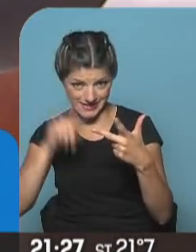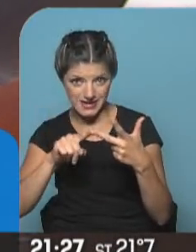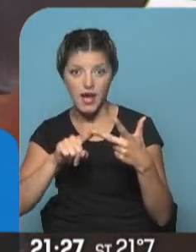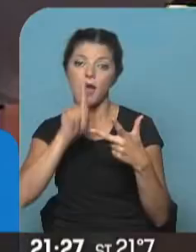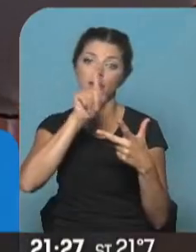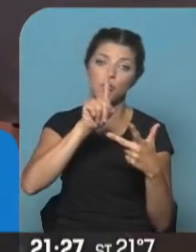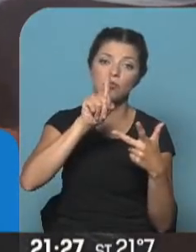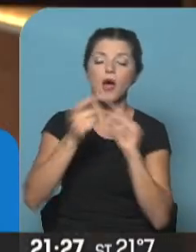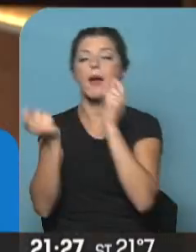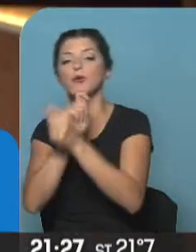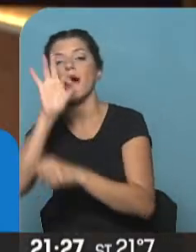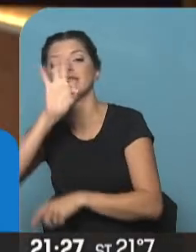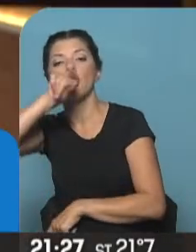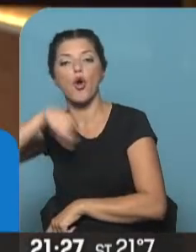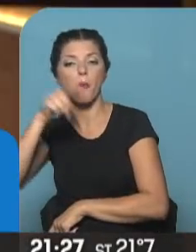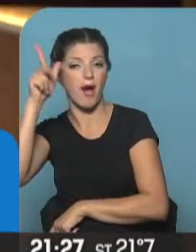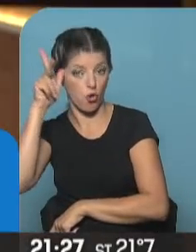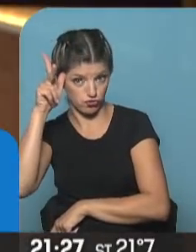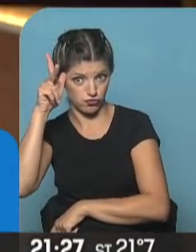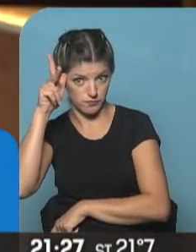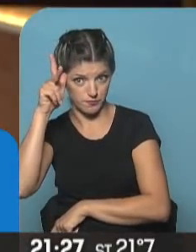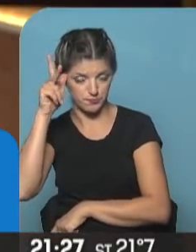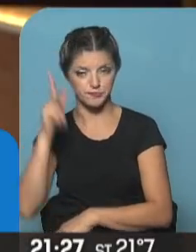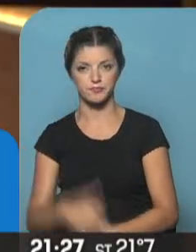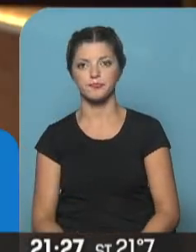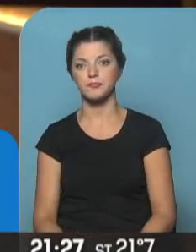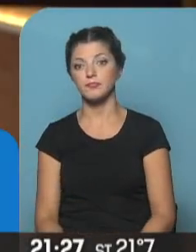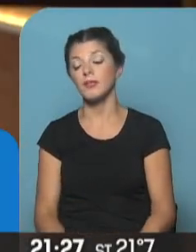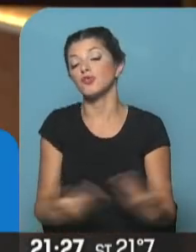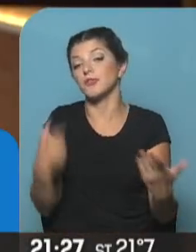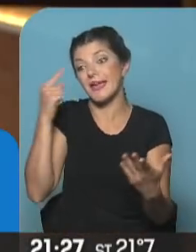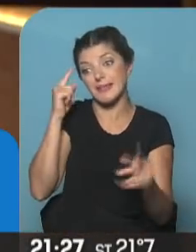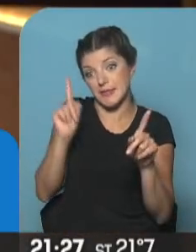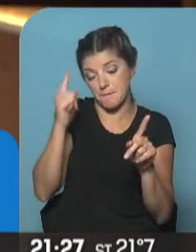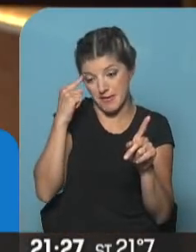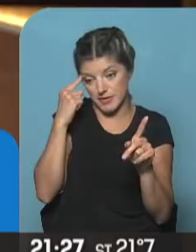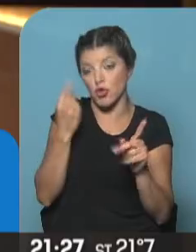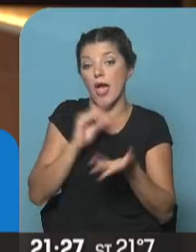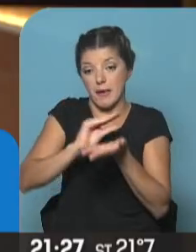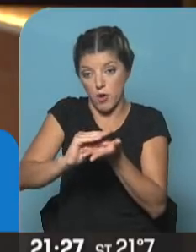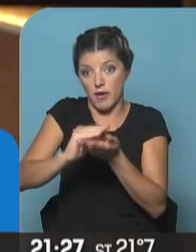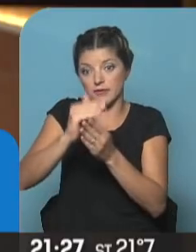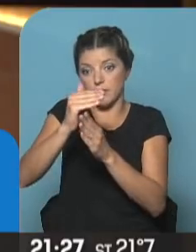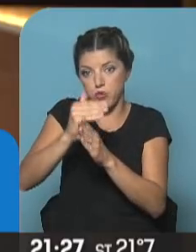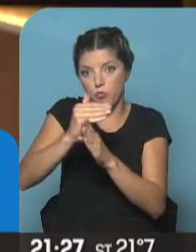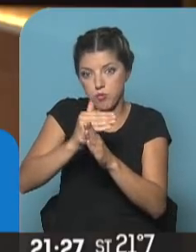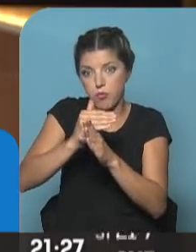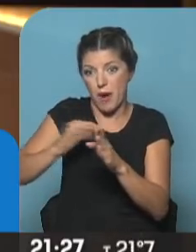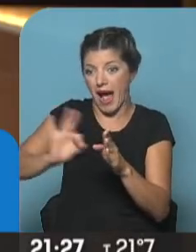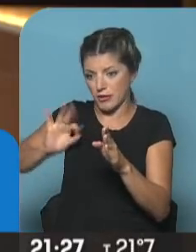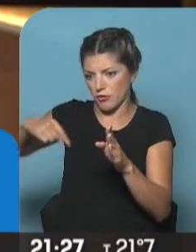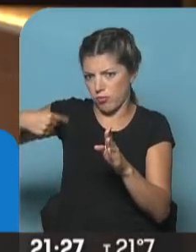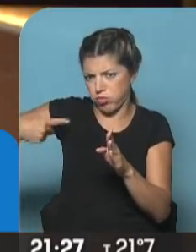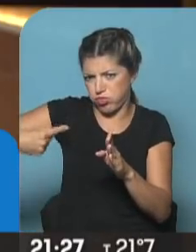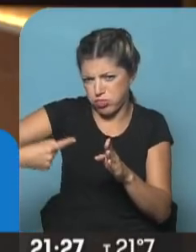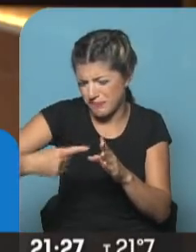al 0.8, que es el actual, y eso provoca en el largo del tiempo una situación de crisis casi terminal que hay